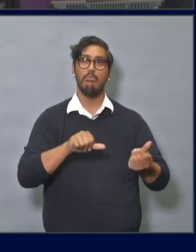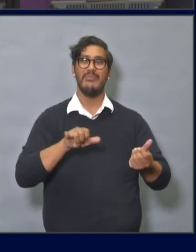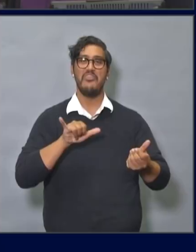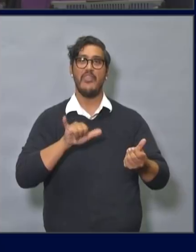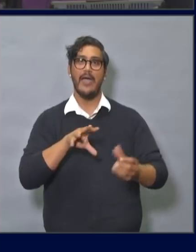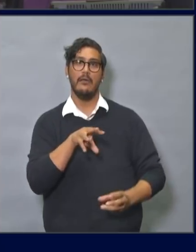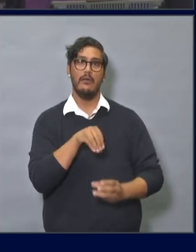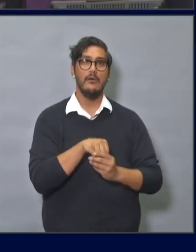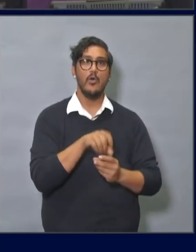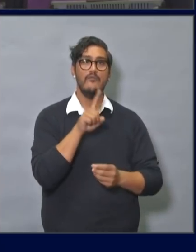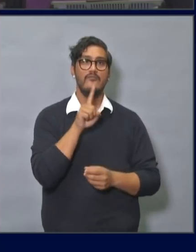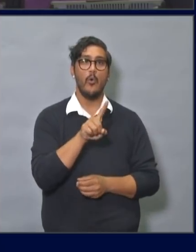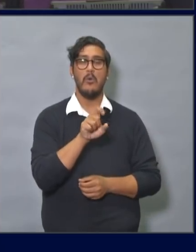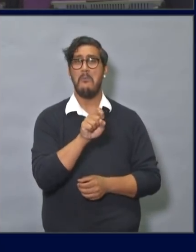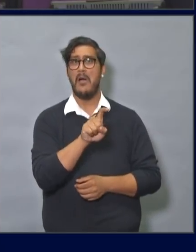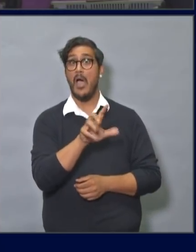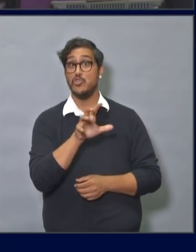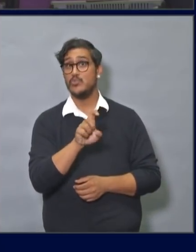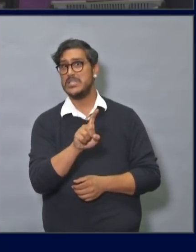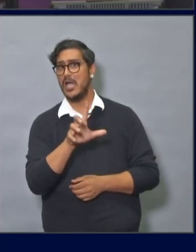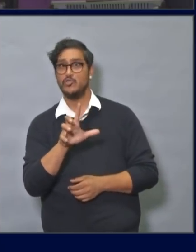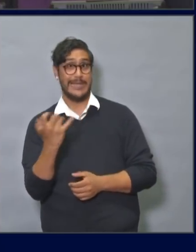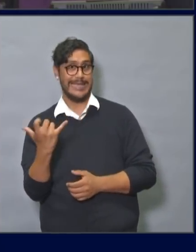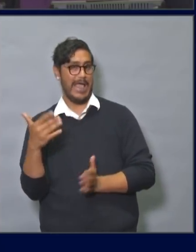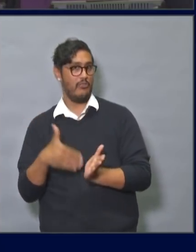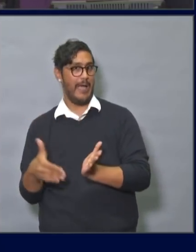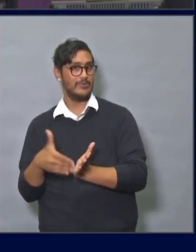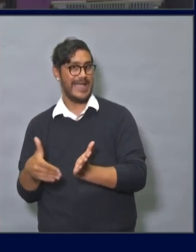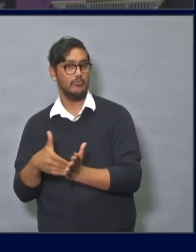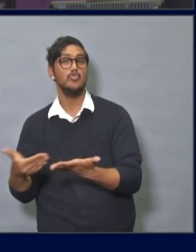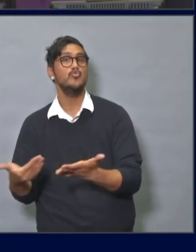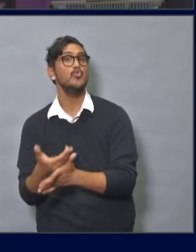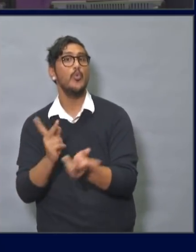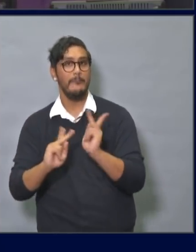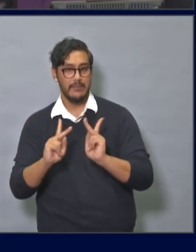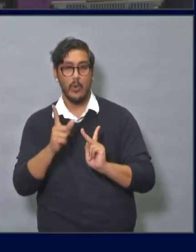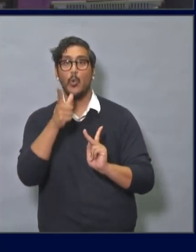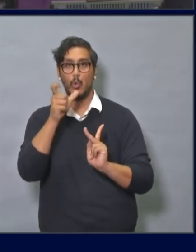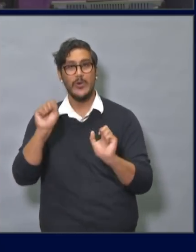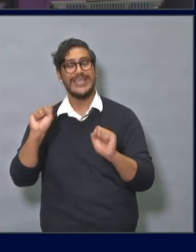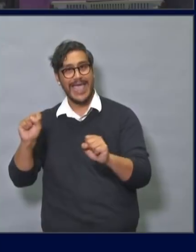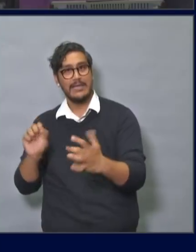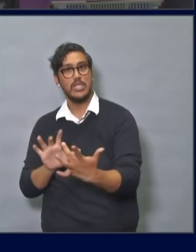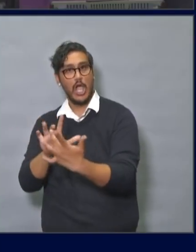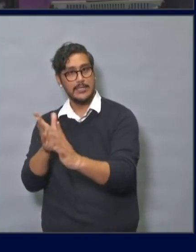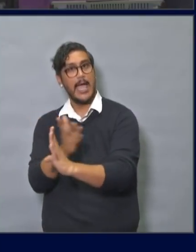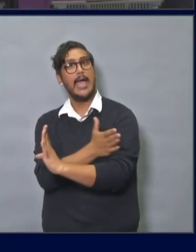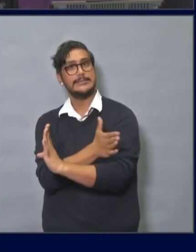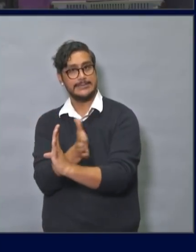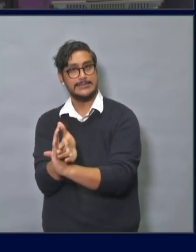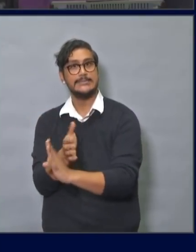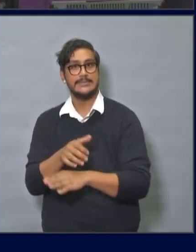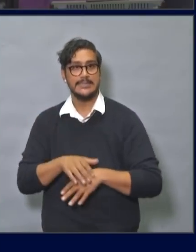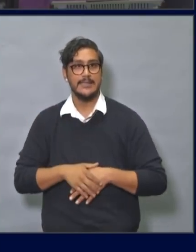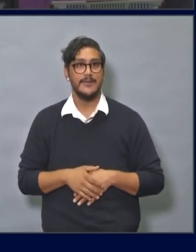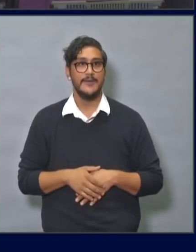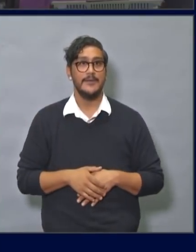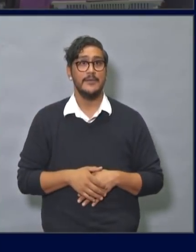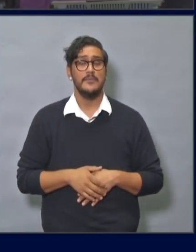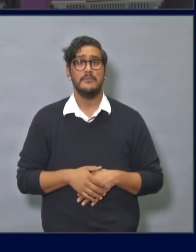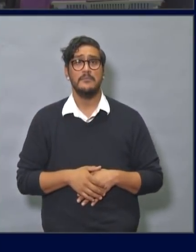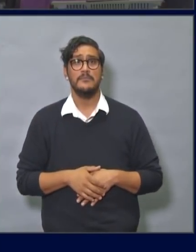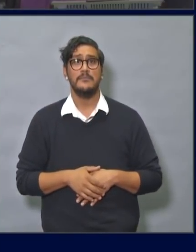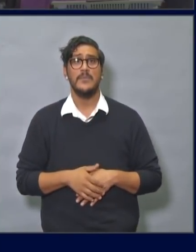incorporación de cientos y ahora miles de nuevas personas que pueden rastrear contactos. Se realizan al menos